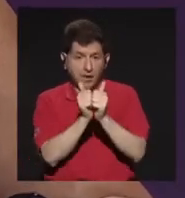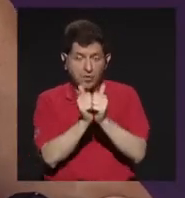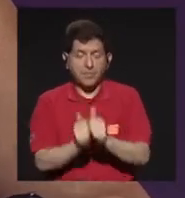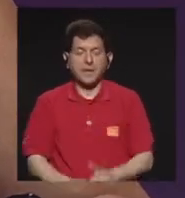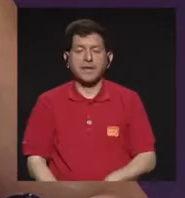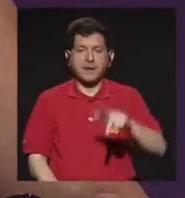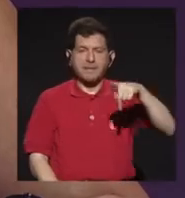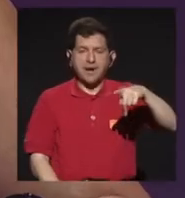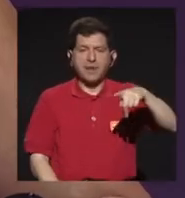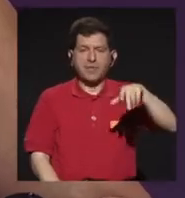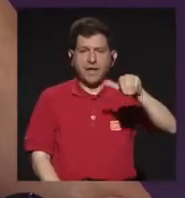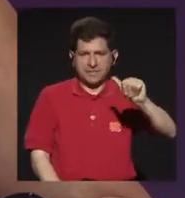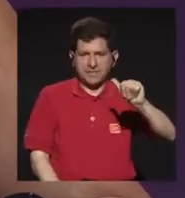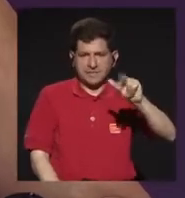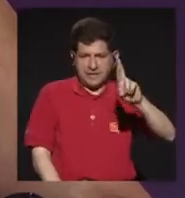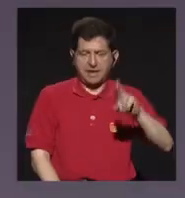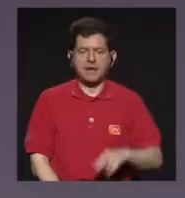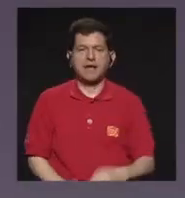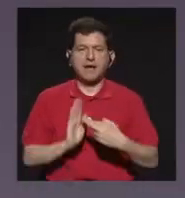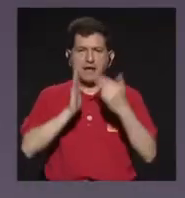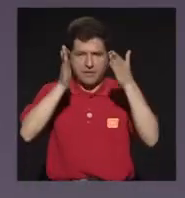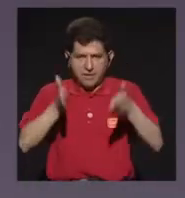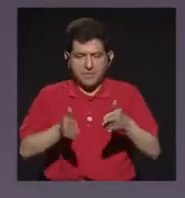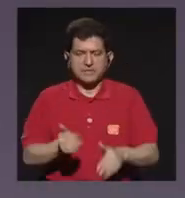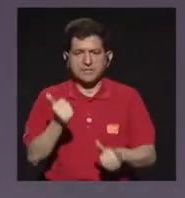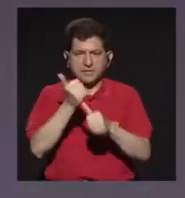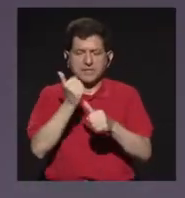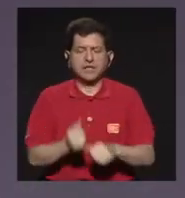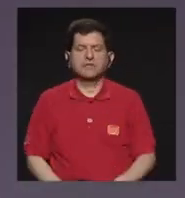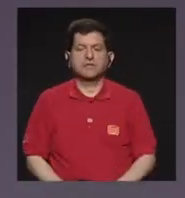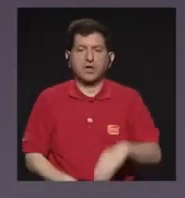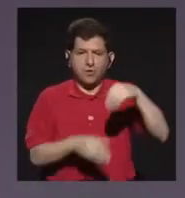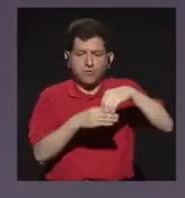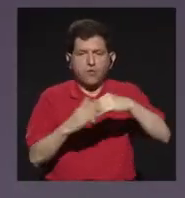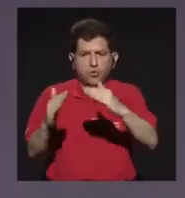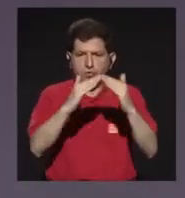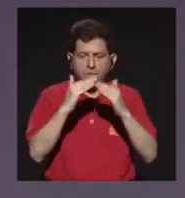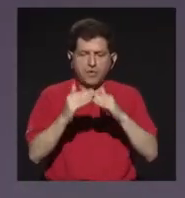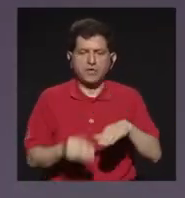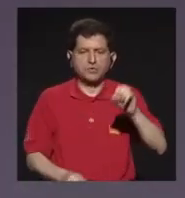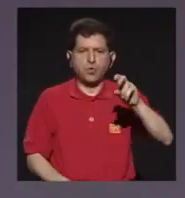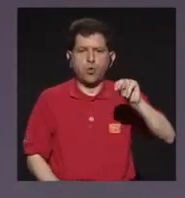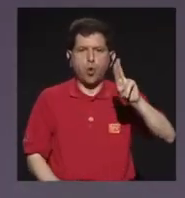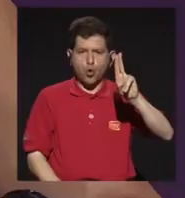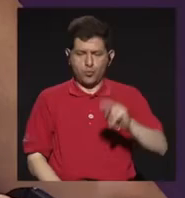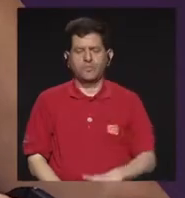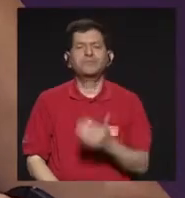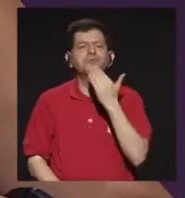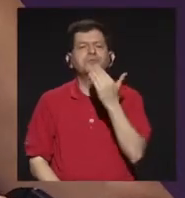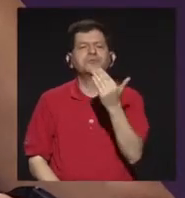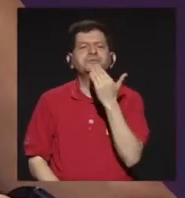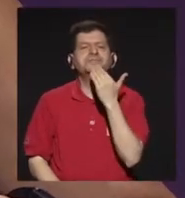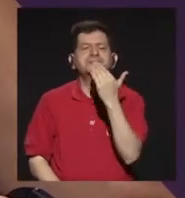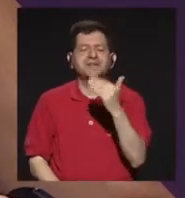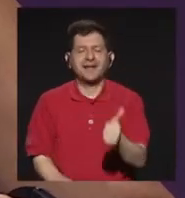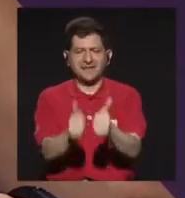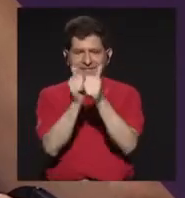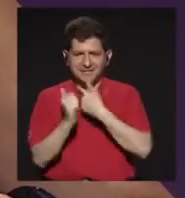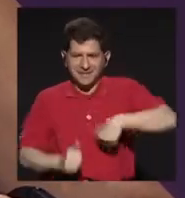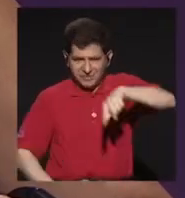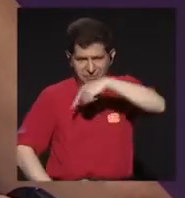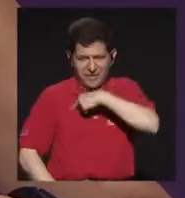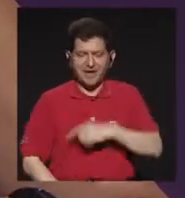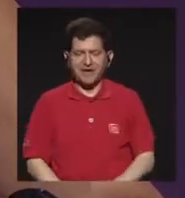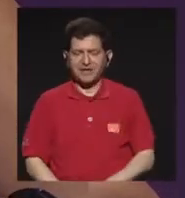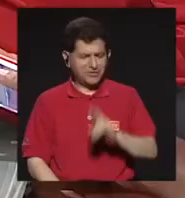también Paula Antesana Rimasa, quien es representante auxiliar del Fondo de Población de las Naciones Unidas. Gracias por acompañarnos